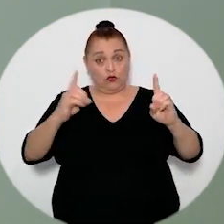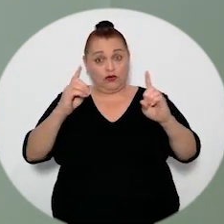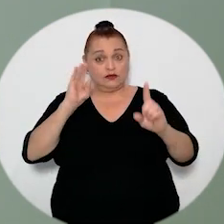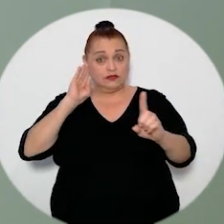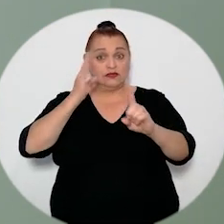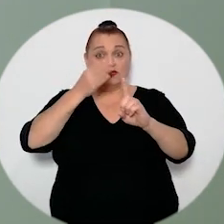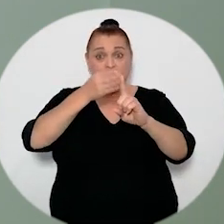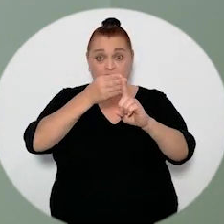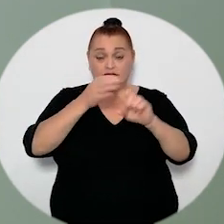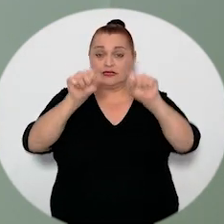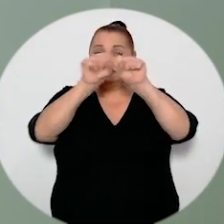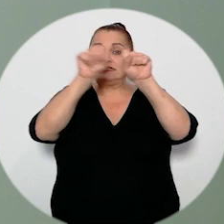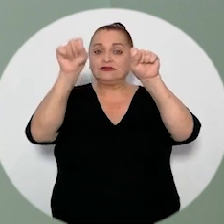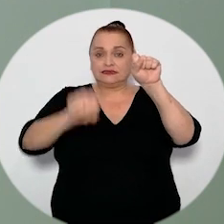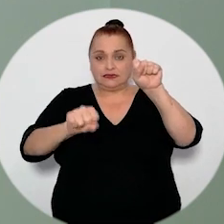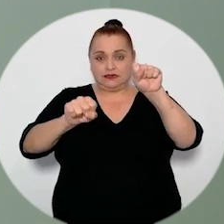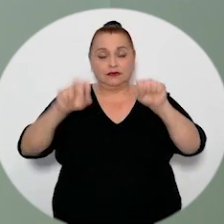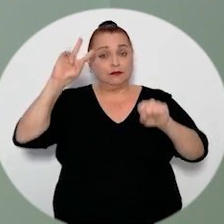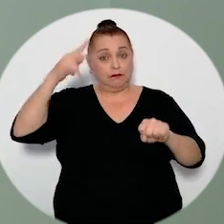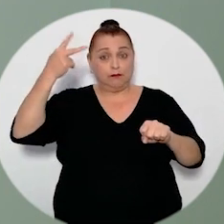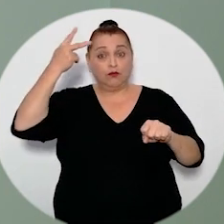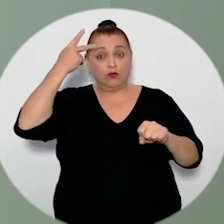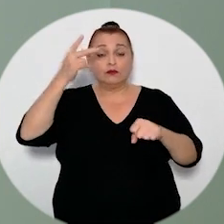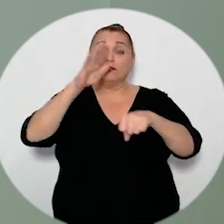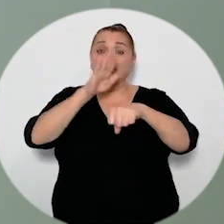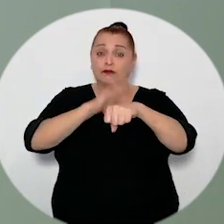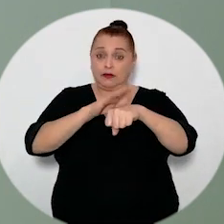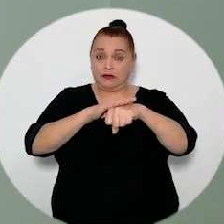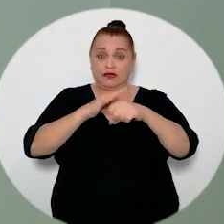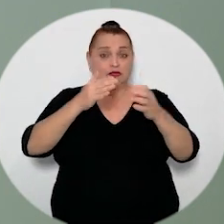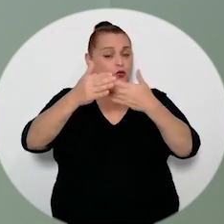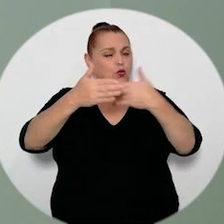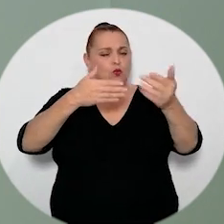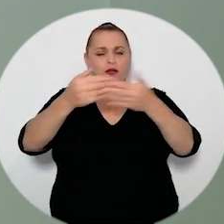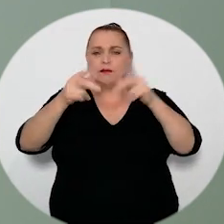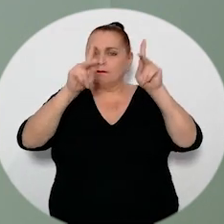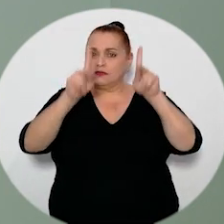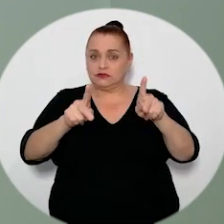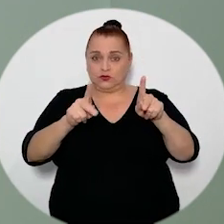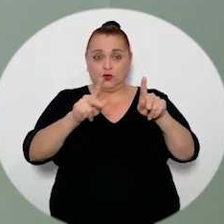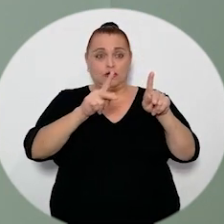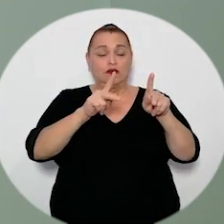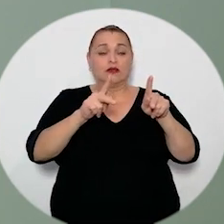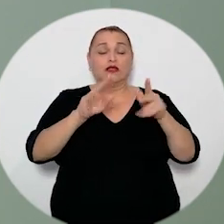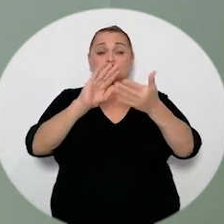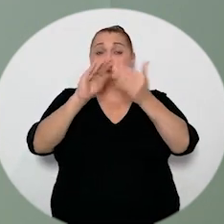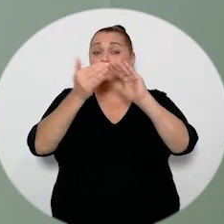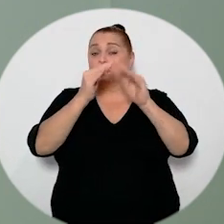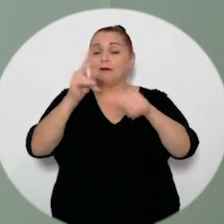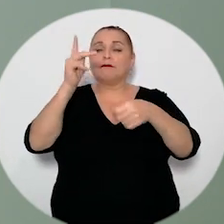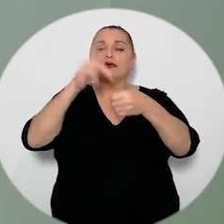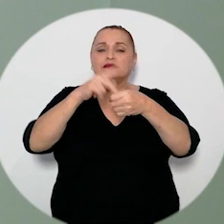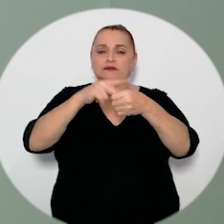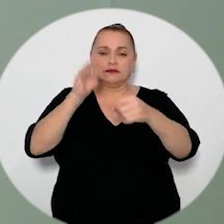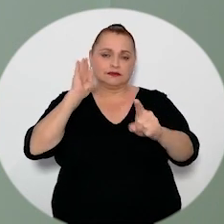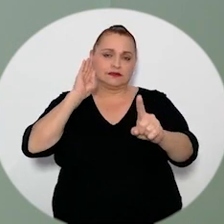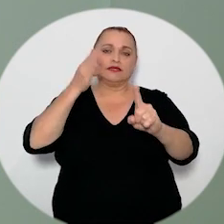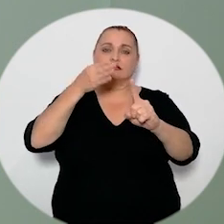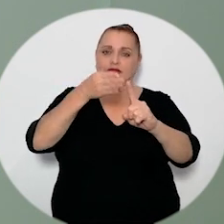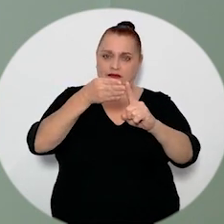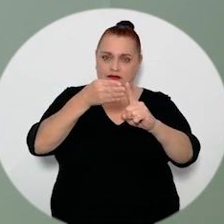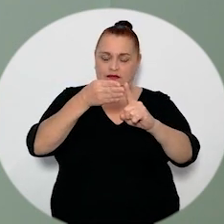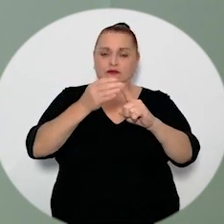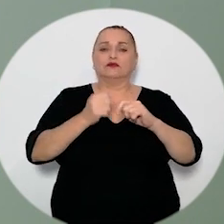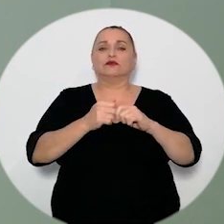La democracia directa es el sistema político que le permite a cualquier persona ciudadana participar de manera